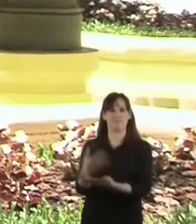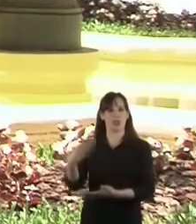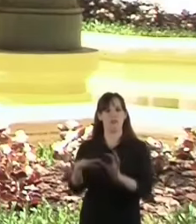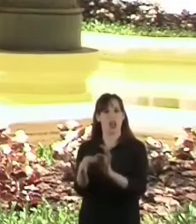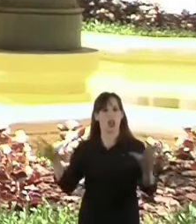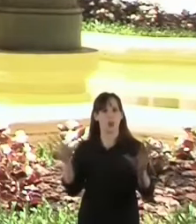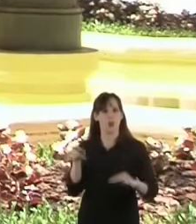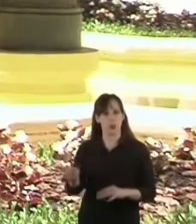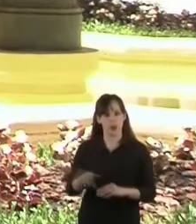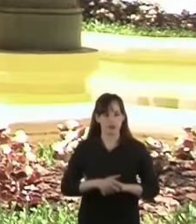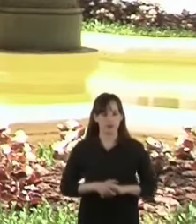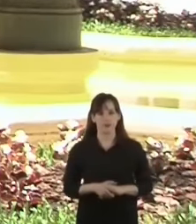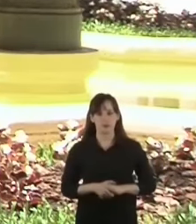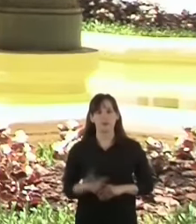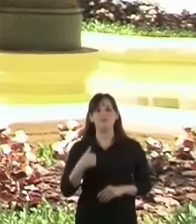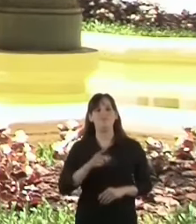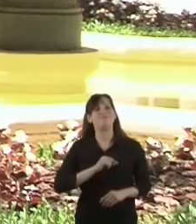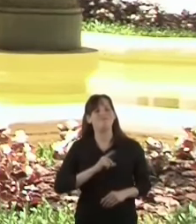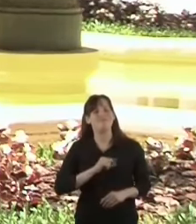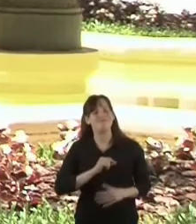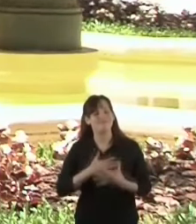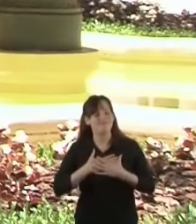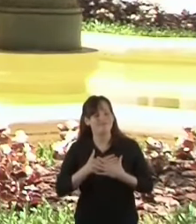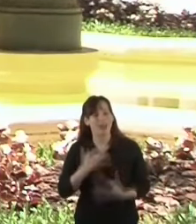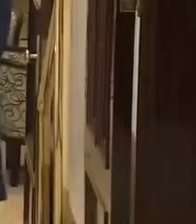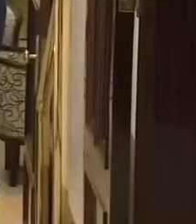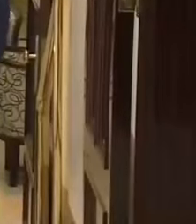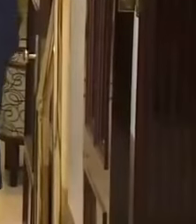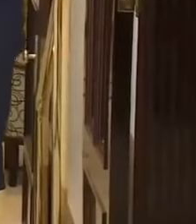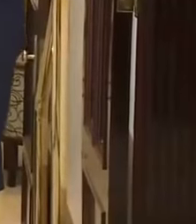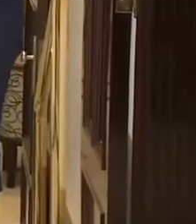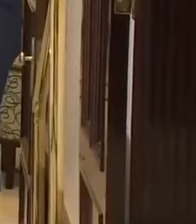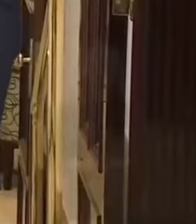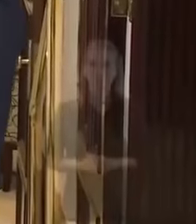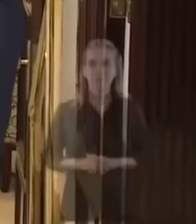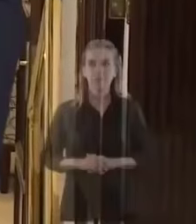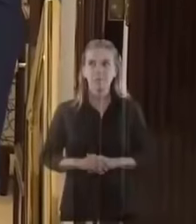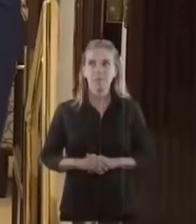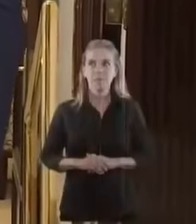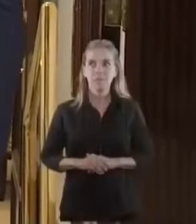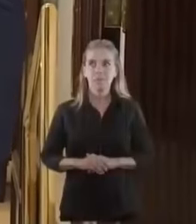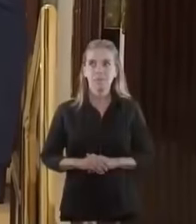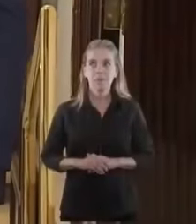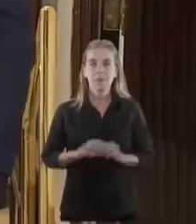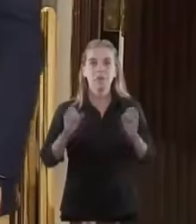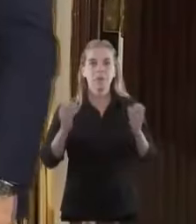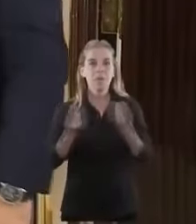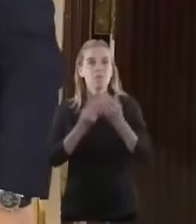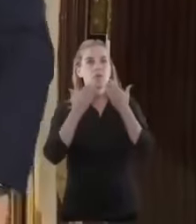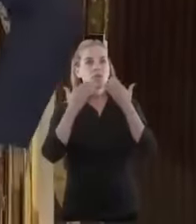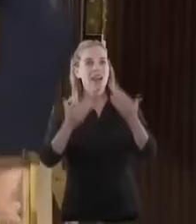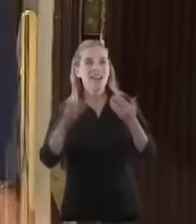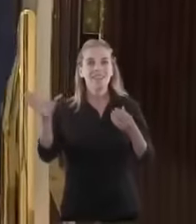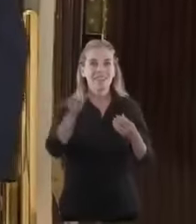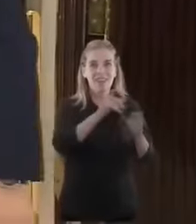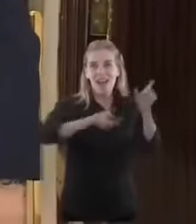máximo respeto para la justicia en la investigación del caso ha criticado la hipocresía de las políticas feministas en arboladas